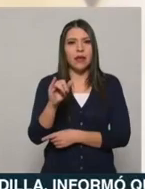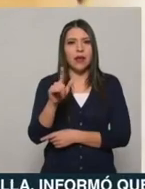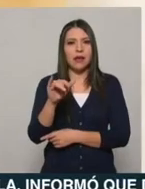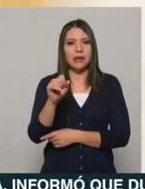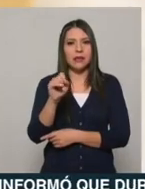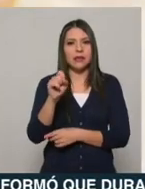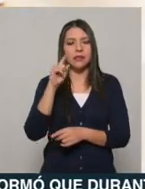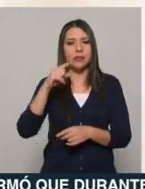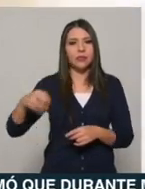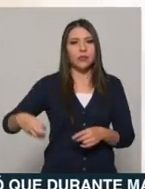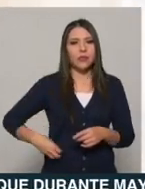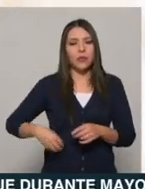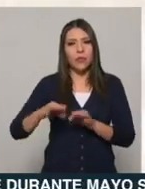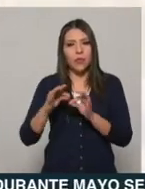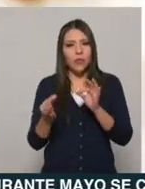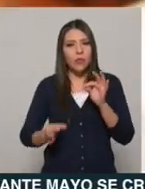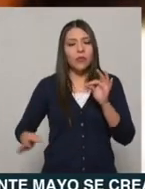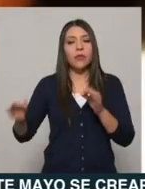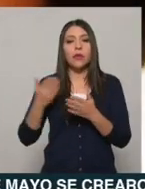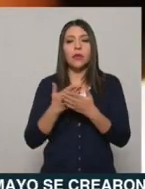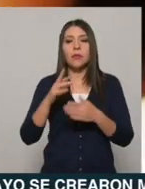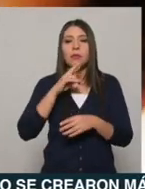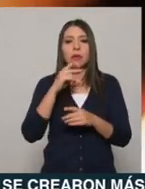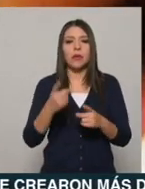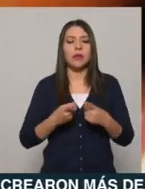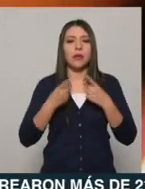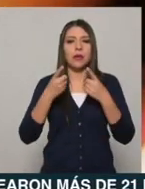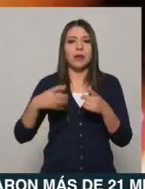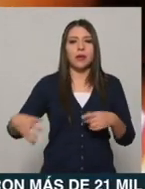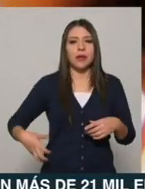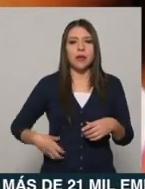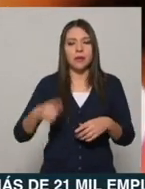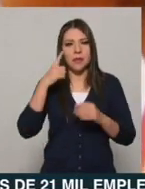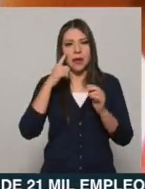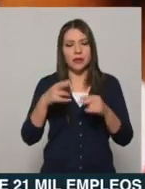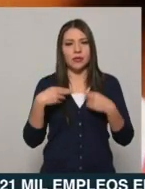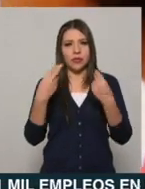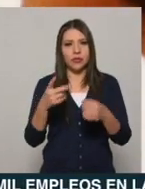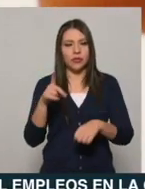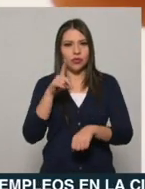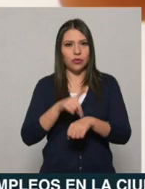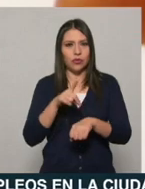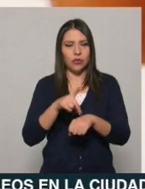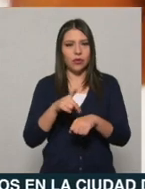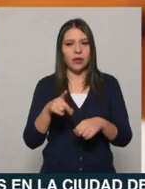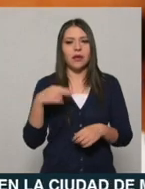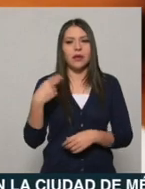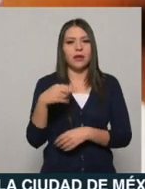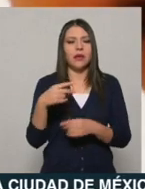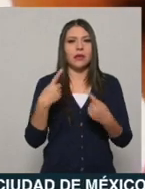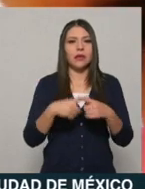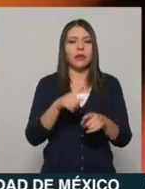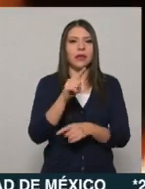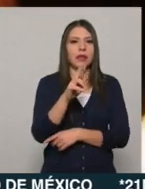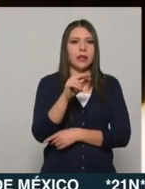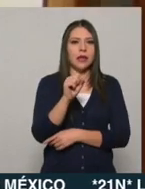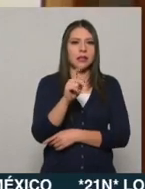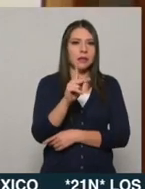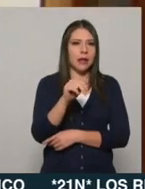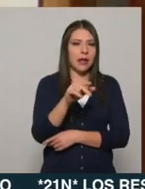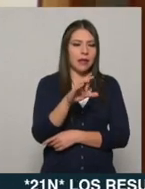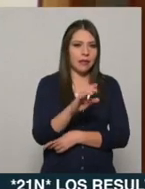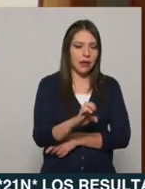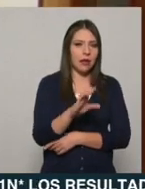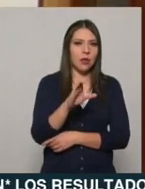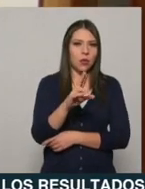definitivamente lo mejor para los pacientes es acceder a trasplante. Entonces, a esta alternativa tiene diferentes nombres: trasplante cruzado, trasplante